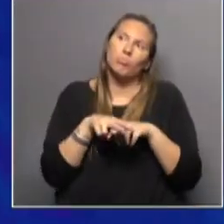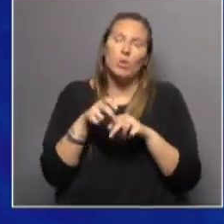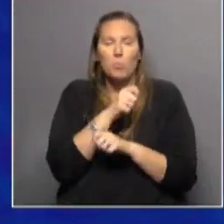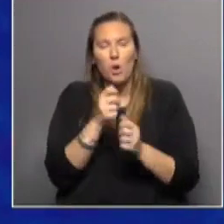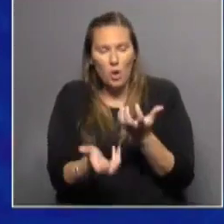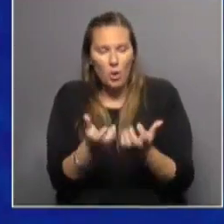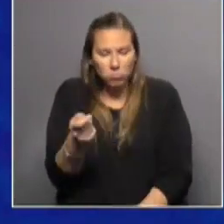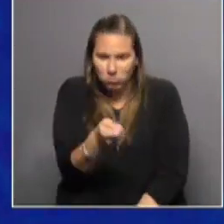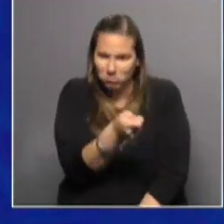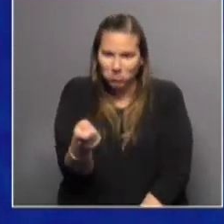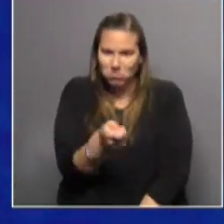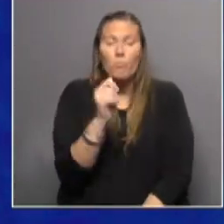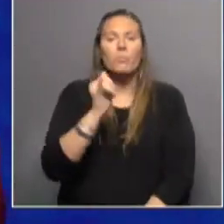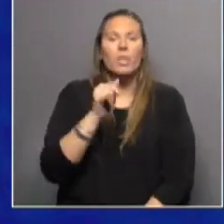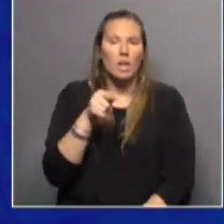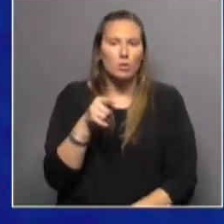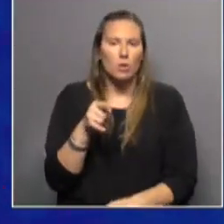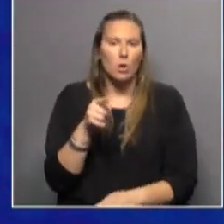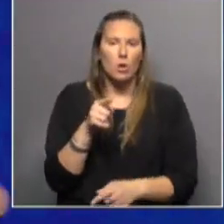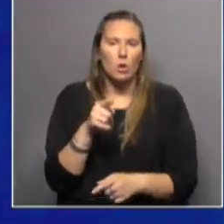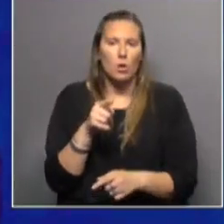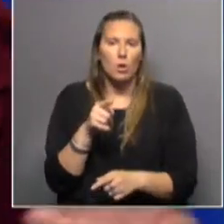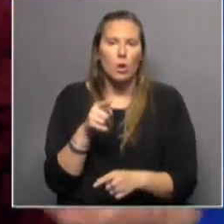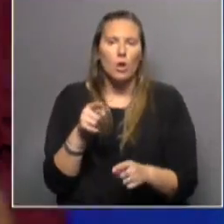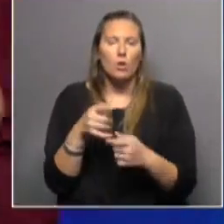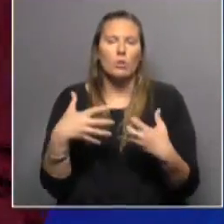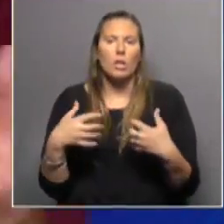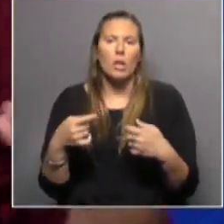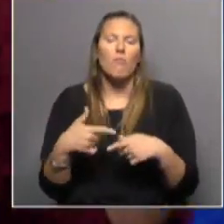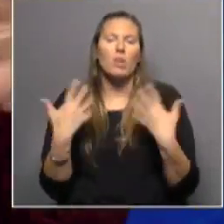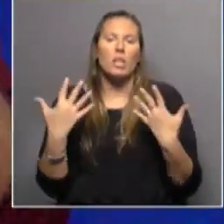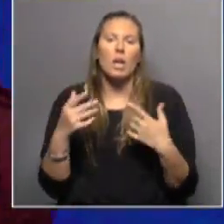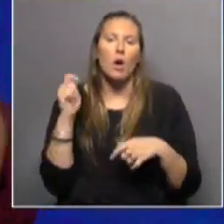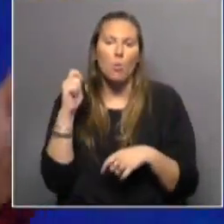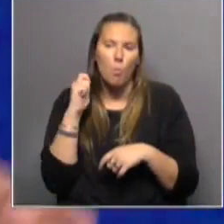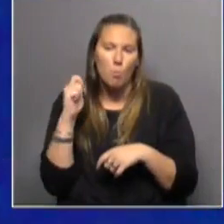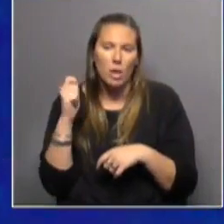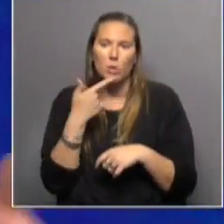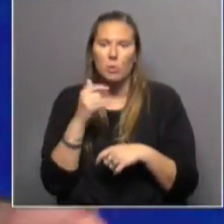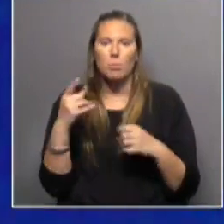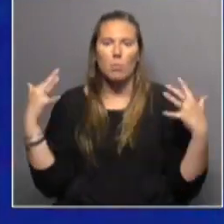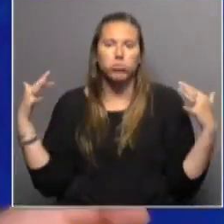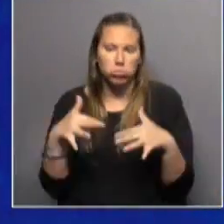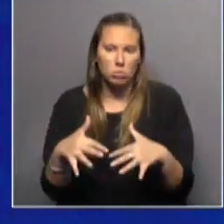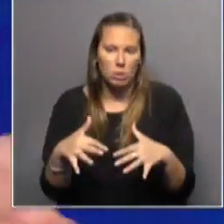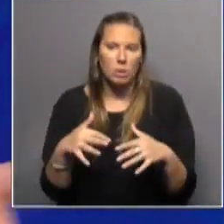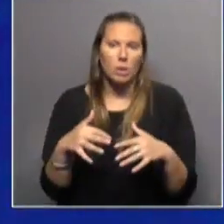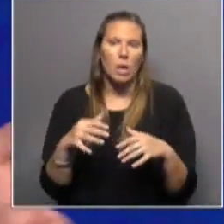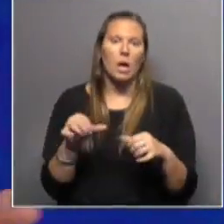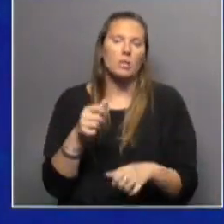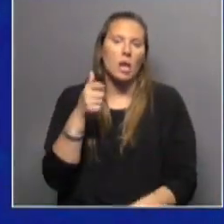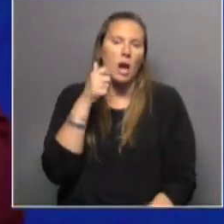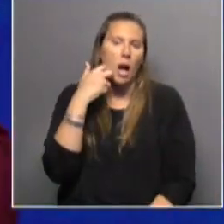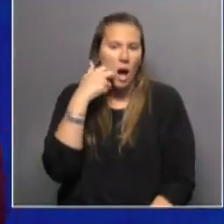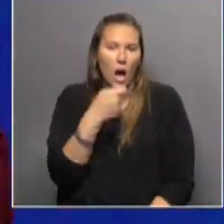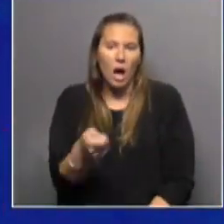Eso sigue estando y bueno, recomiendan que no se celebre un cumpleaños, por ejemplo, para que no se generen aglomeraciones. Bueno, para hacer un asado